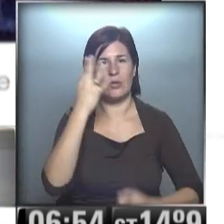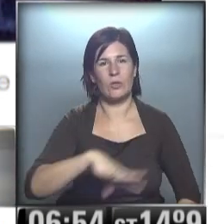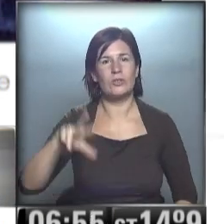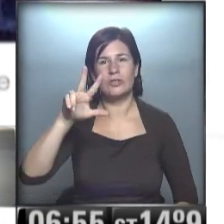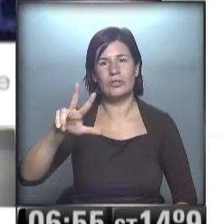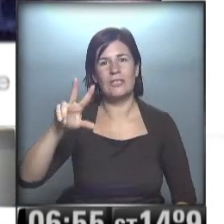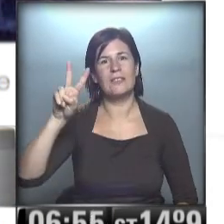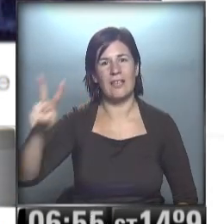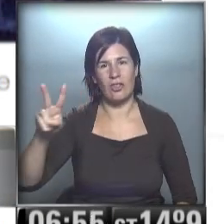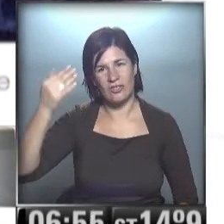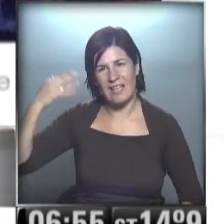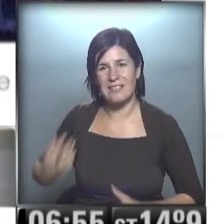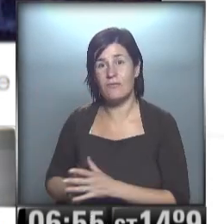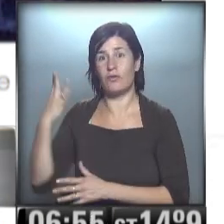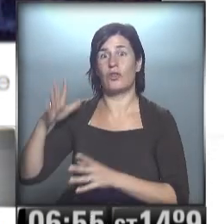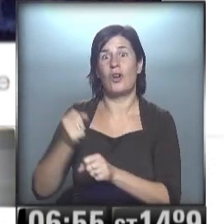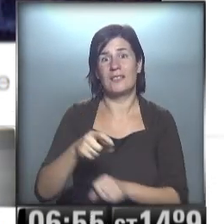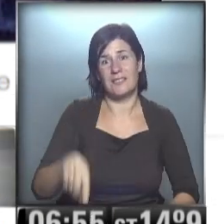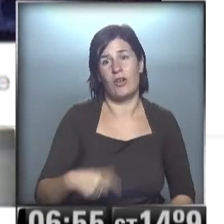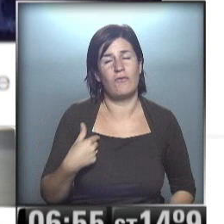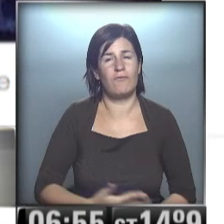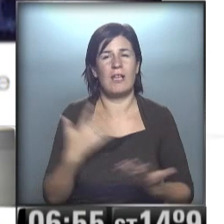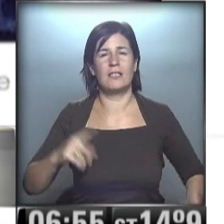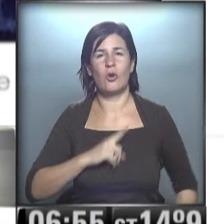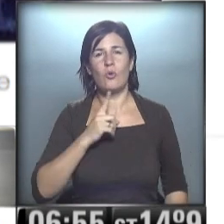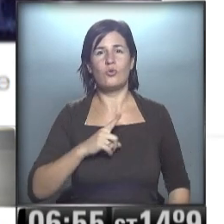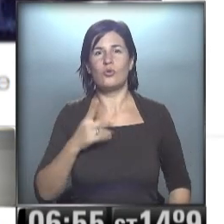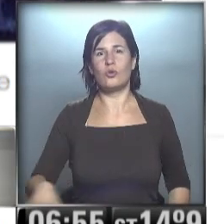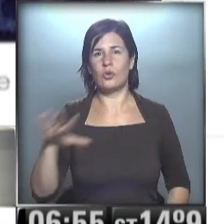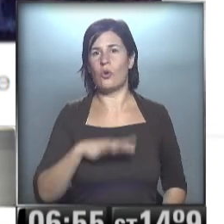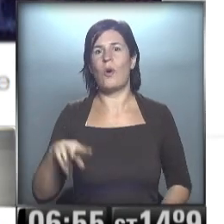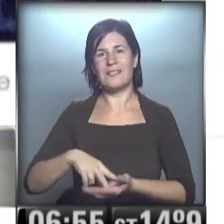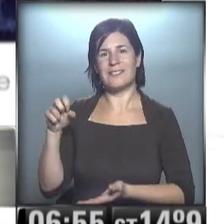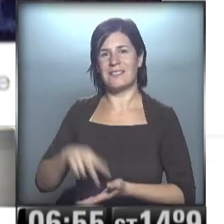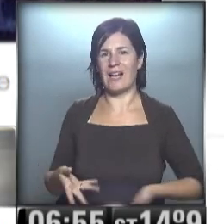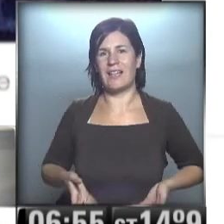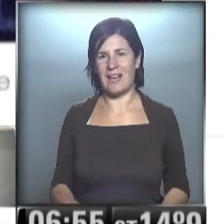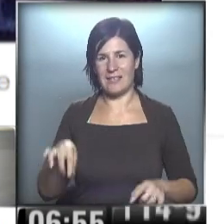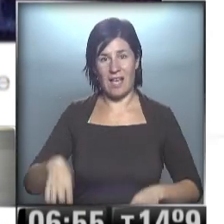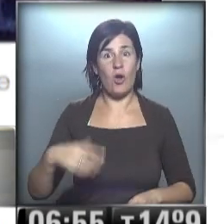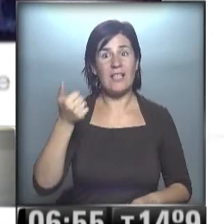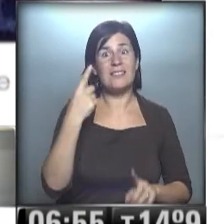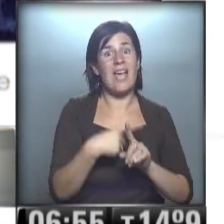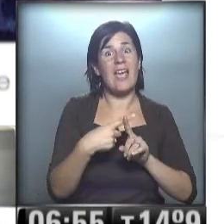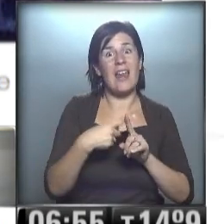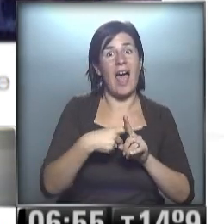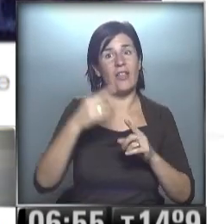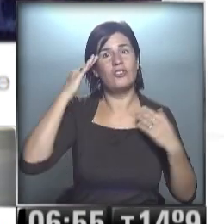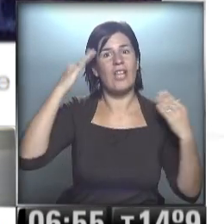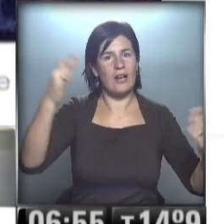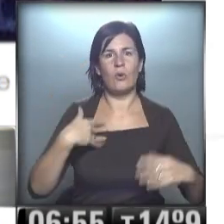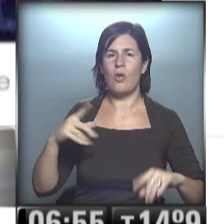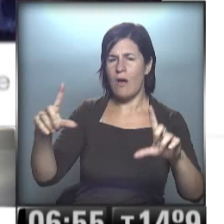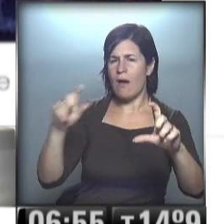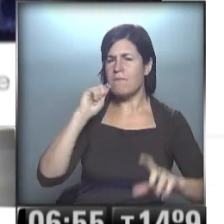432 años desde su fundación. Feliz y orgulloso de haber nacido en esta tierra. Hace frío, 6 grados, saludos, pero qué linda